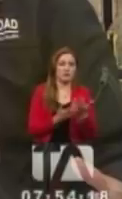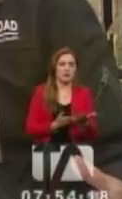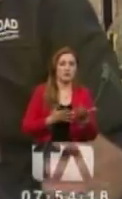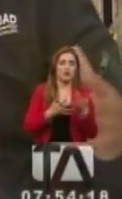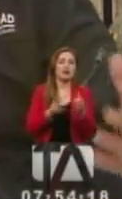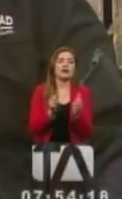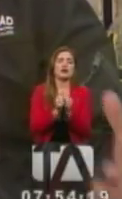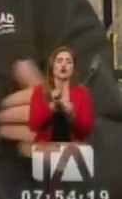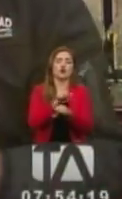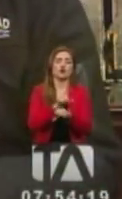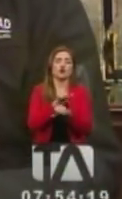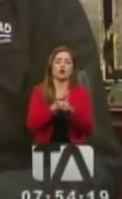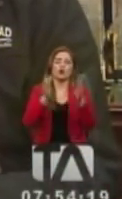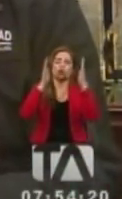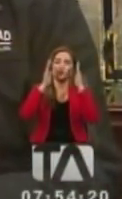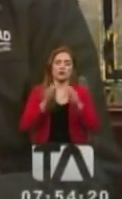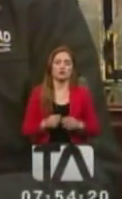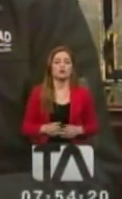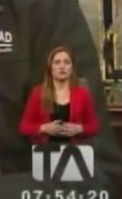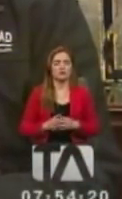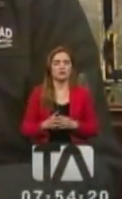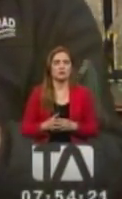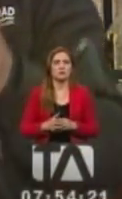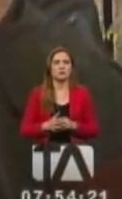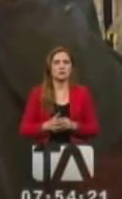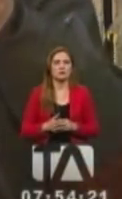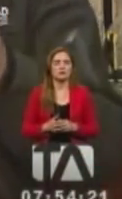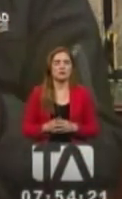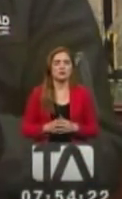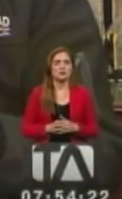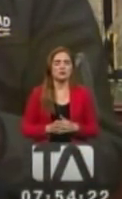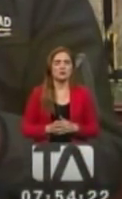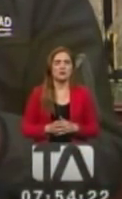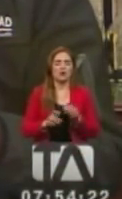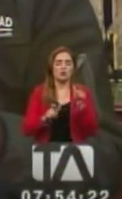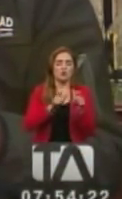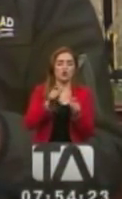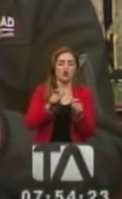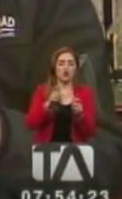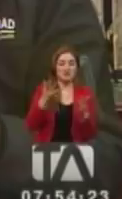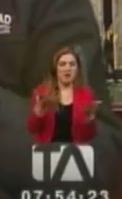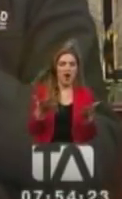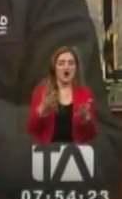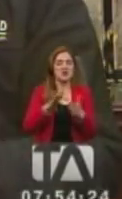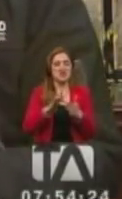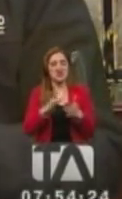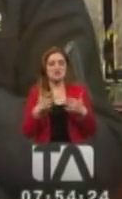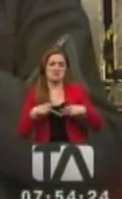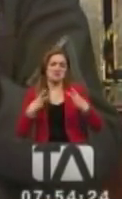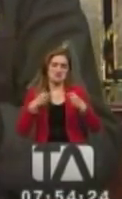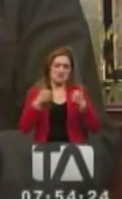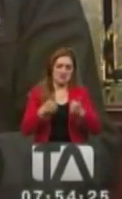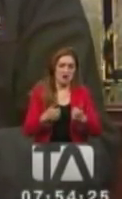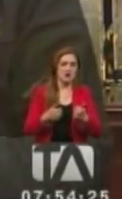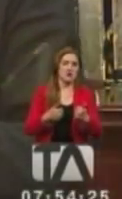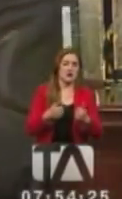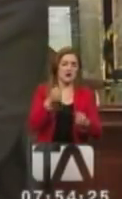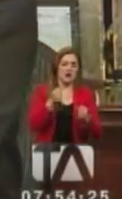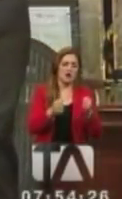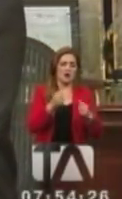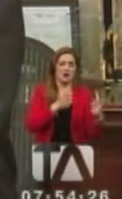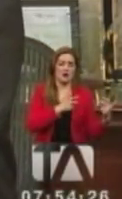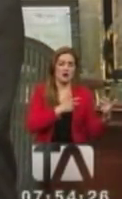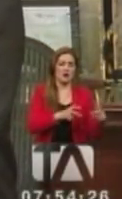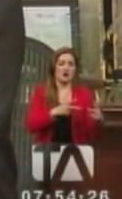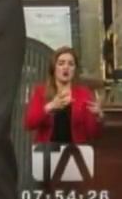esperando un equipo obviamente para hacer su evaluación médica y los que no tienen esta doble vulnerabilidad si igualmente irán en vehículos